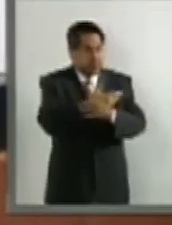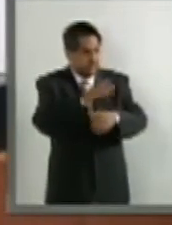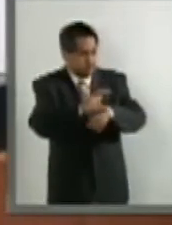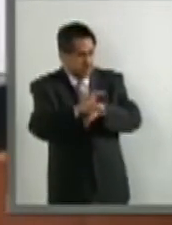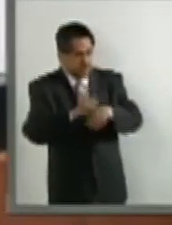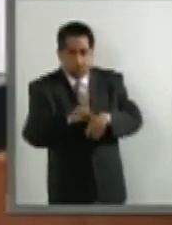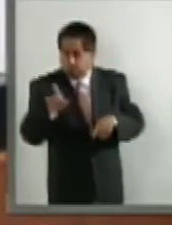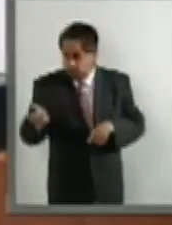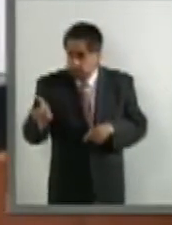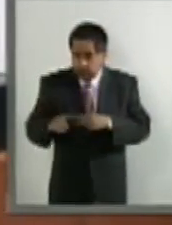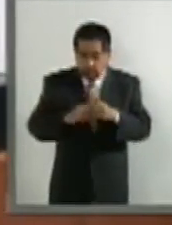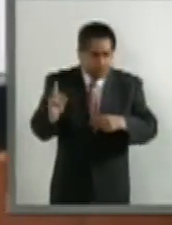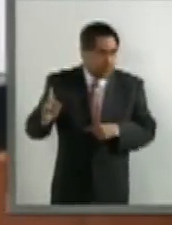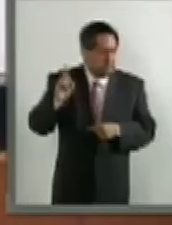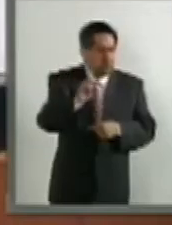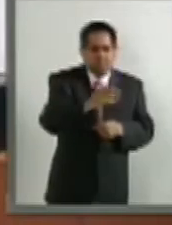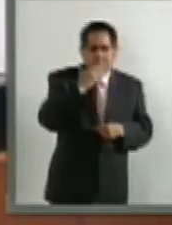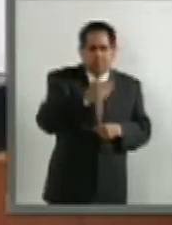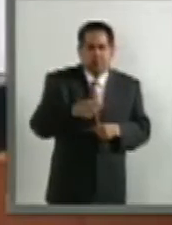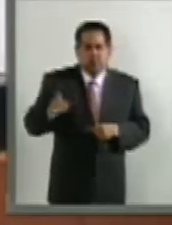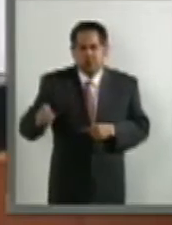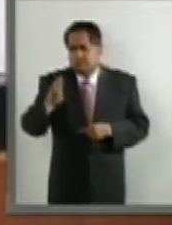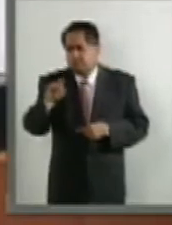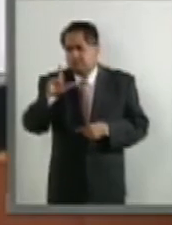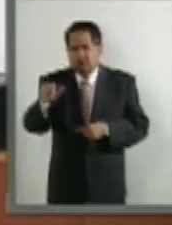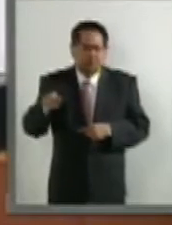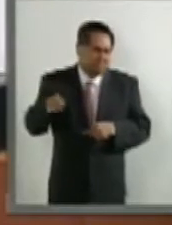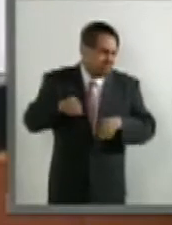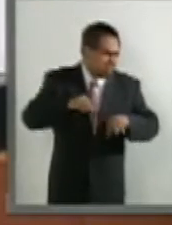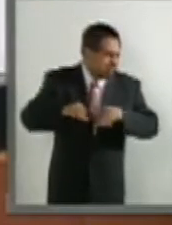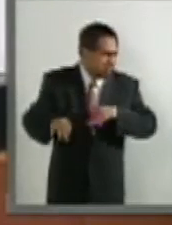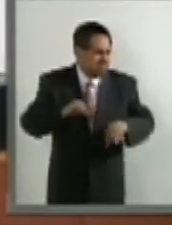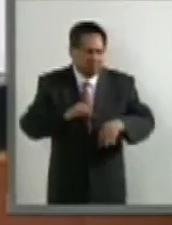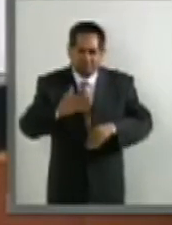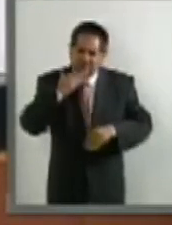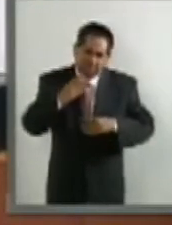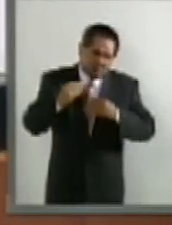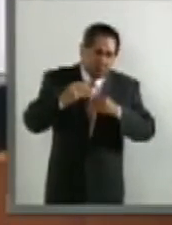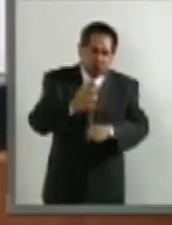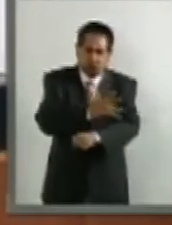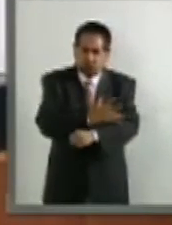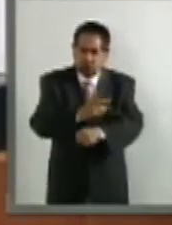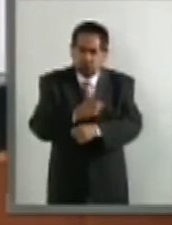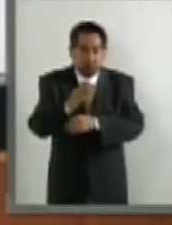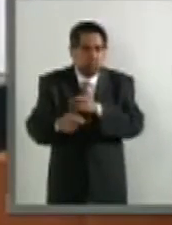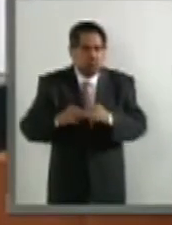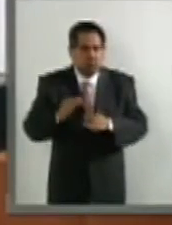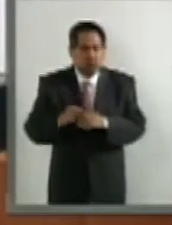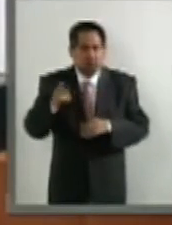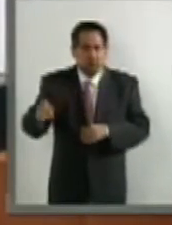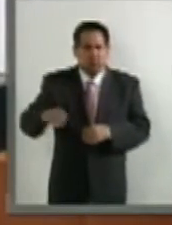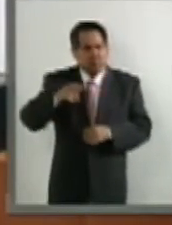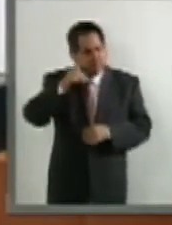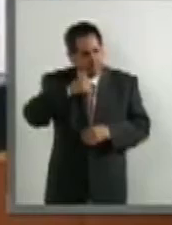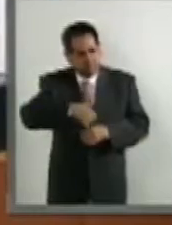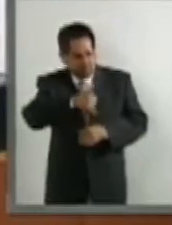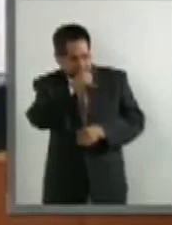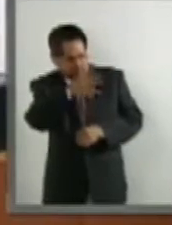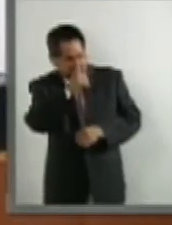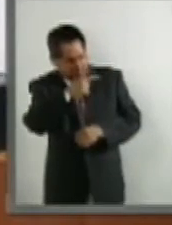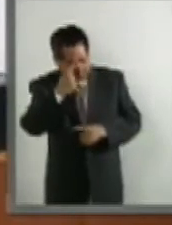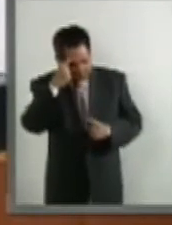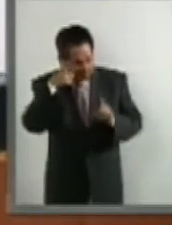un extraordinario papel porque Blanca es muy trabajadora, honrada, pero además una mujer rebelde, pero con